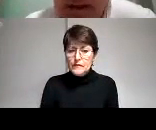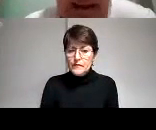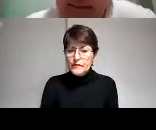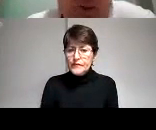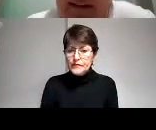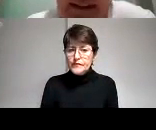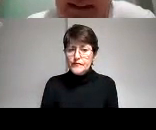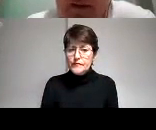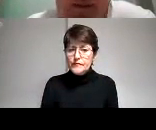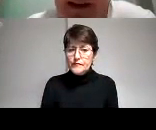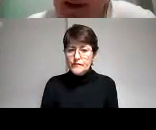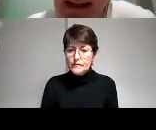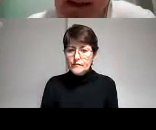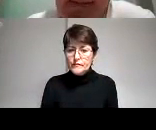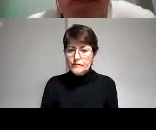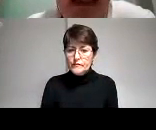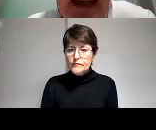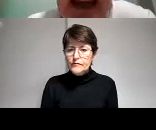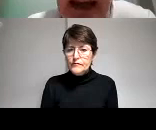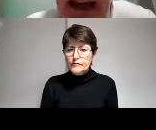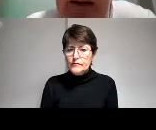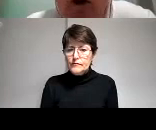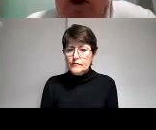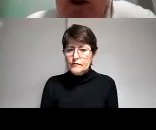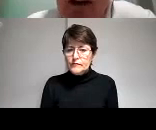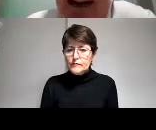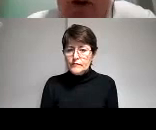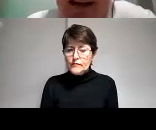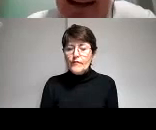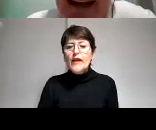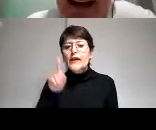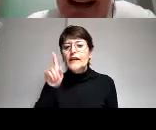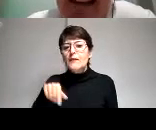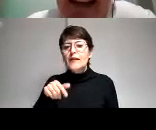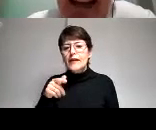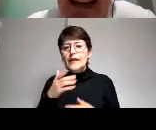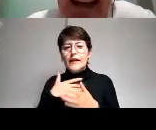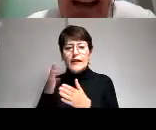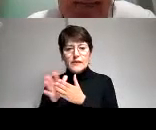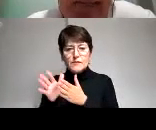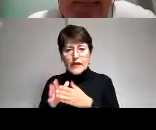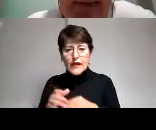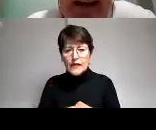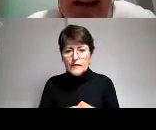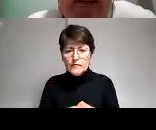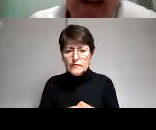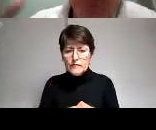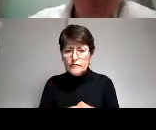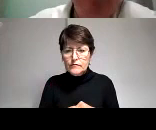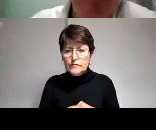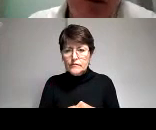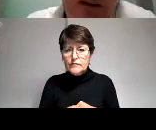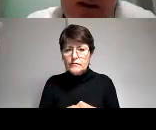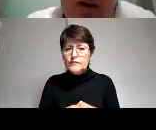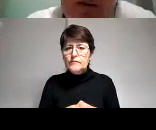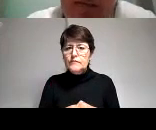muy sencilla, muy sencilla. Es súper recomendable. Y luego lo otro que os queríamos comentar es que al final hemos